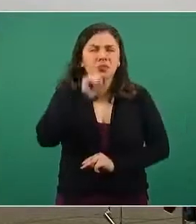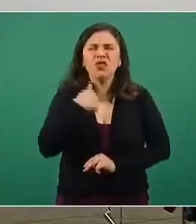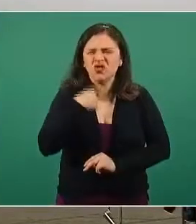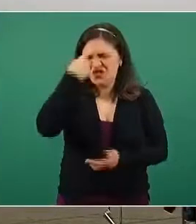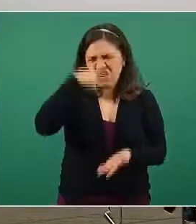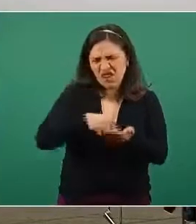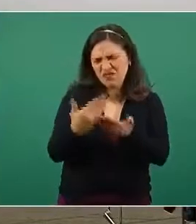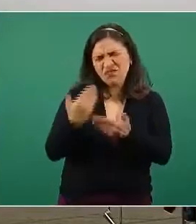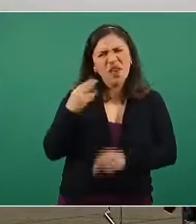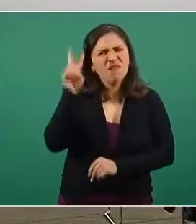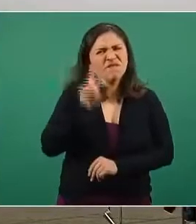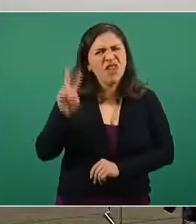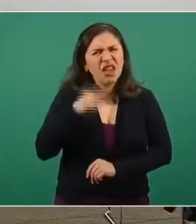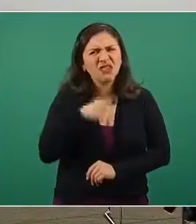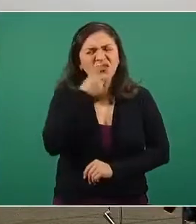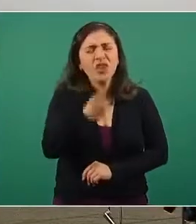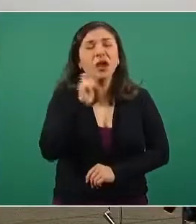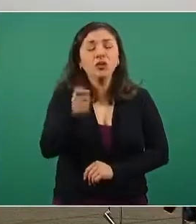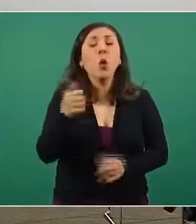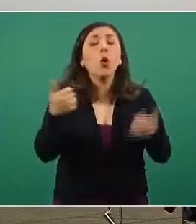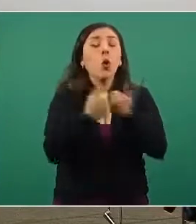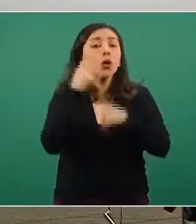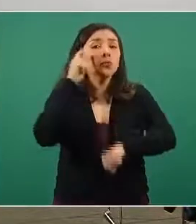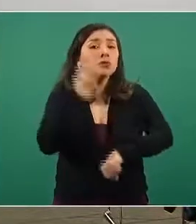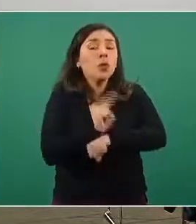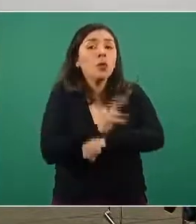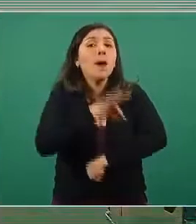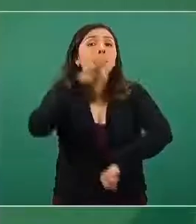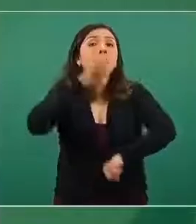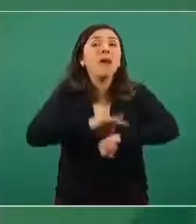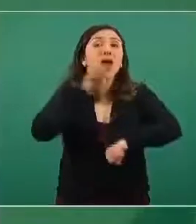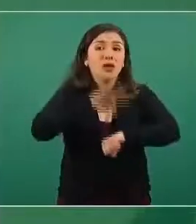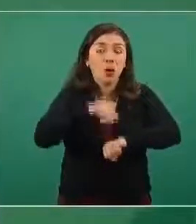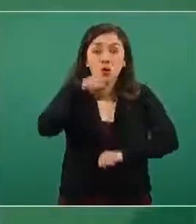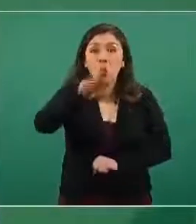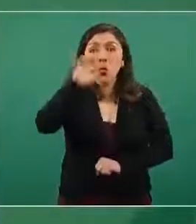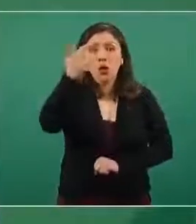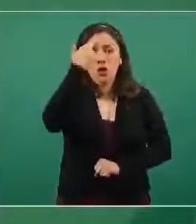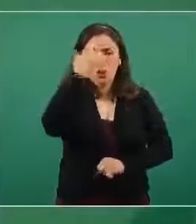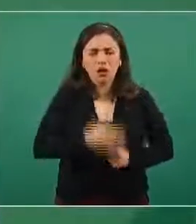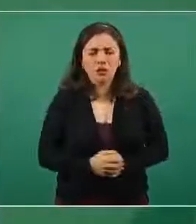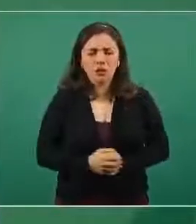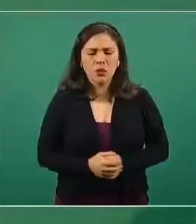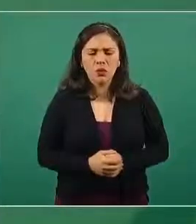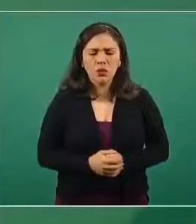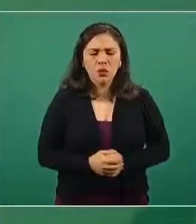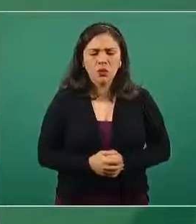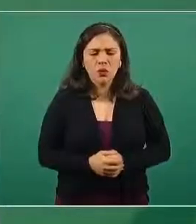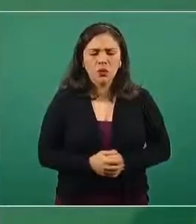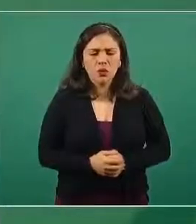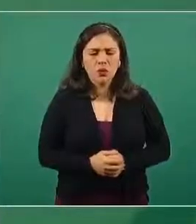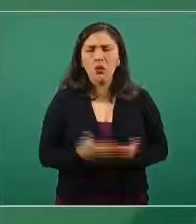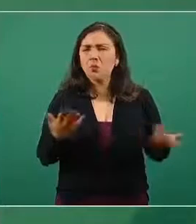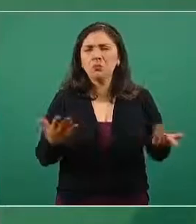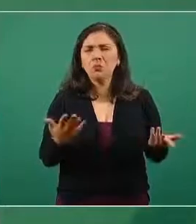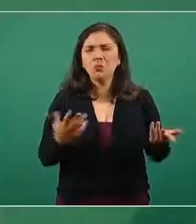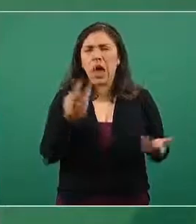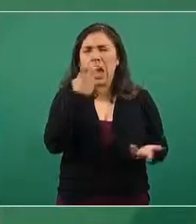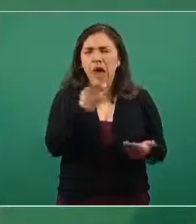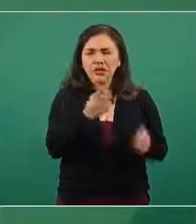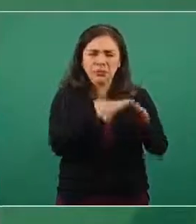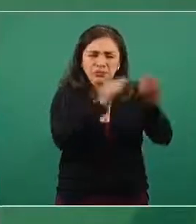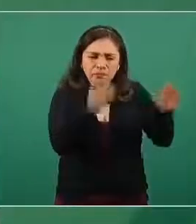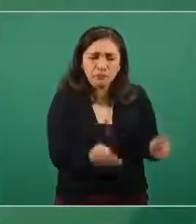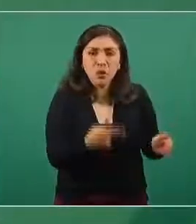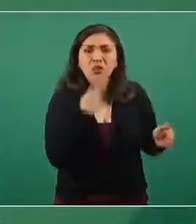día viernes, a través de una supervisión médica. O sea, recordemos que un primer indicio que este dispositivo esté